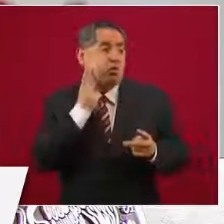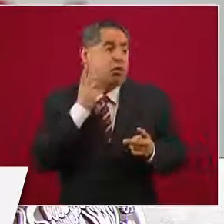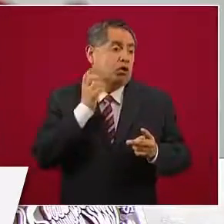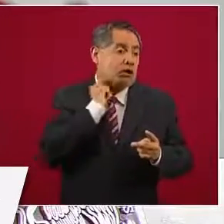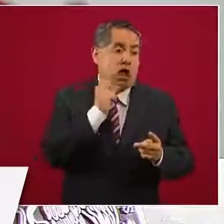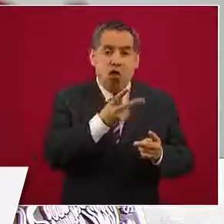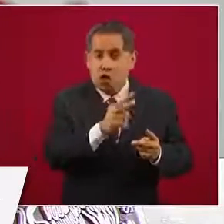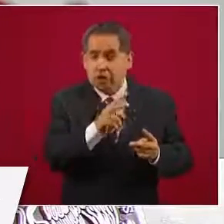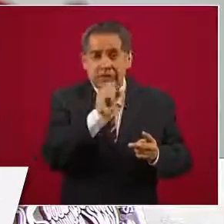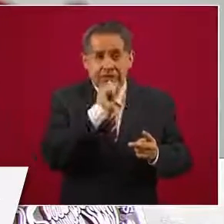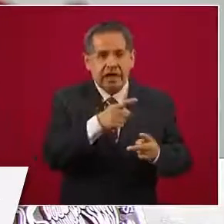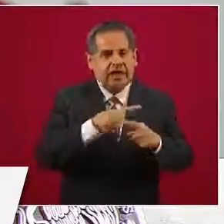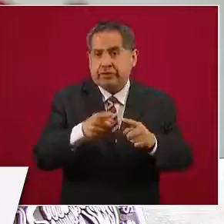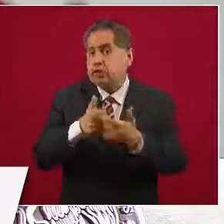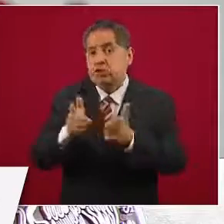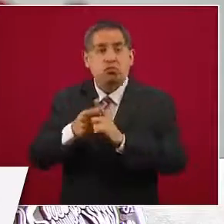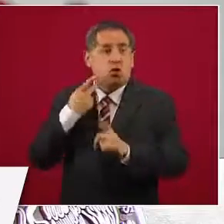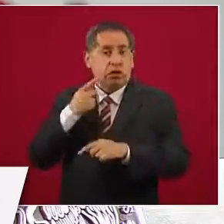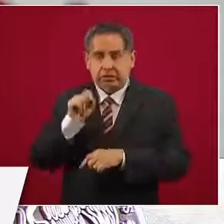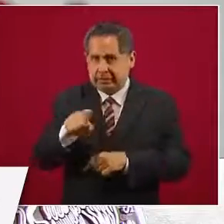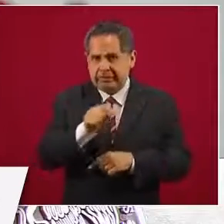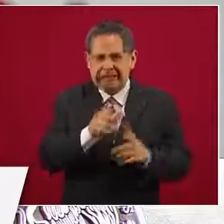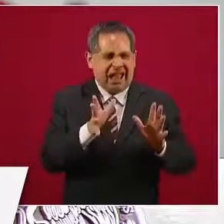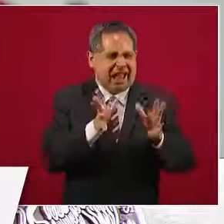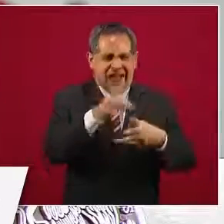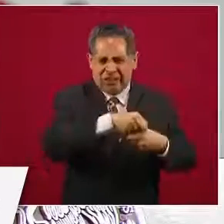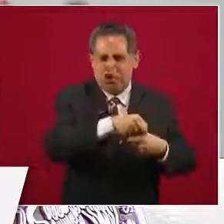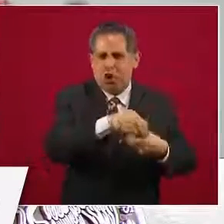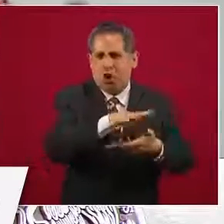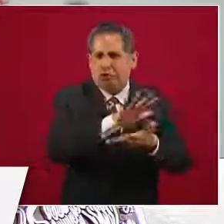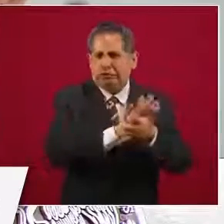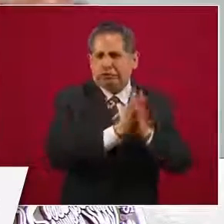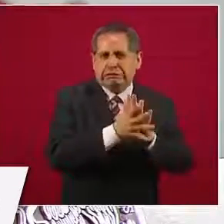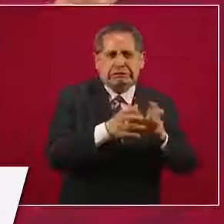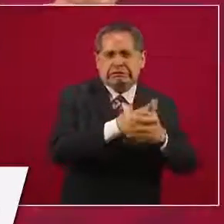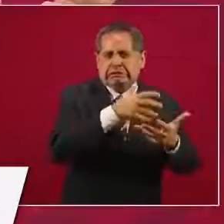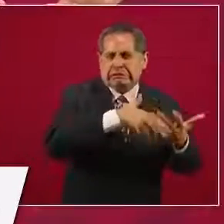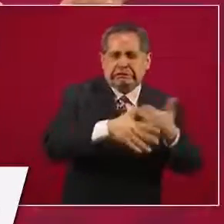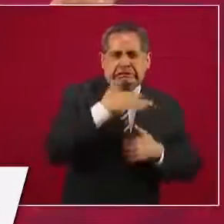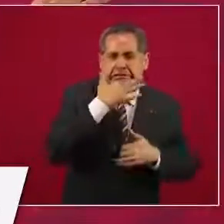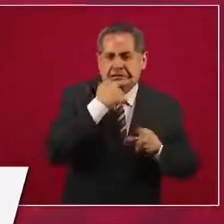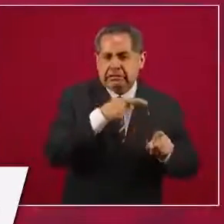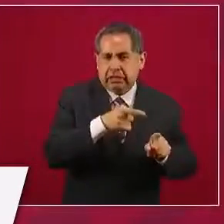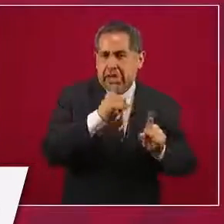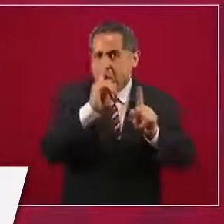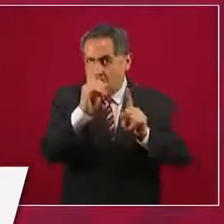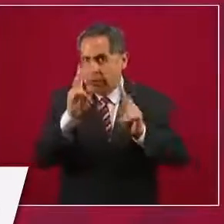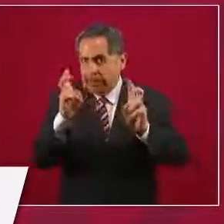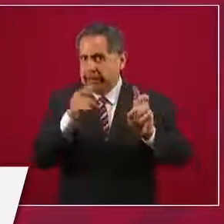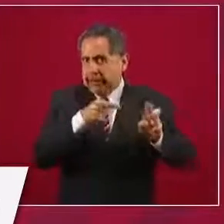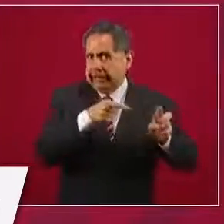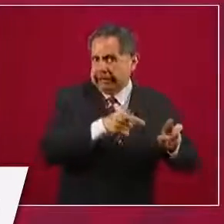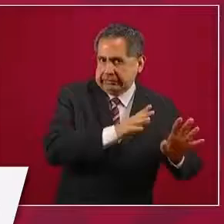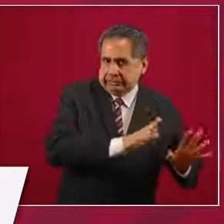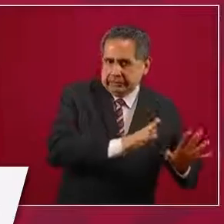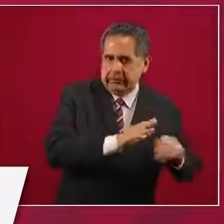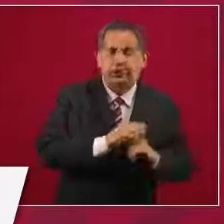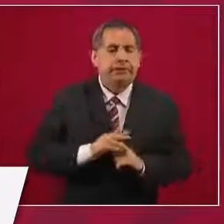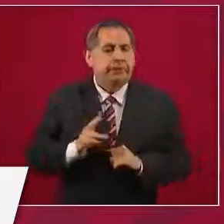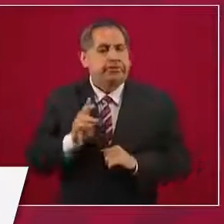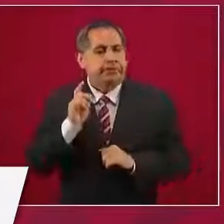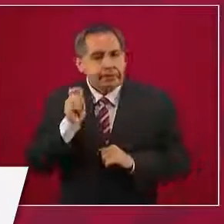legisladores de varios partidos. Entonces, ese es un tema que se